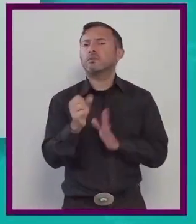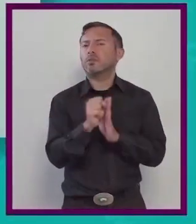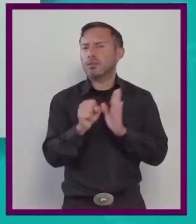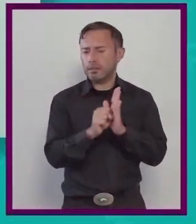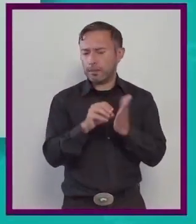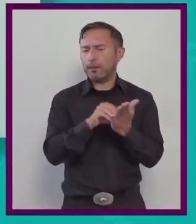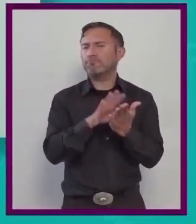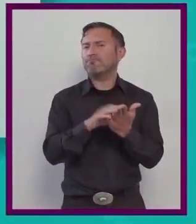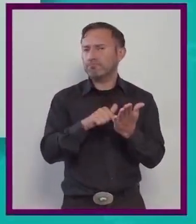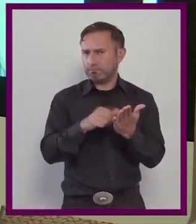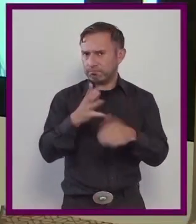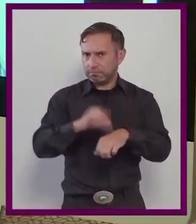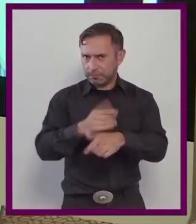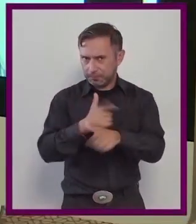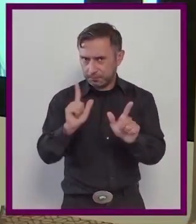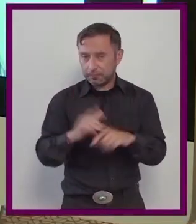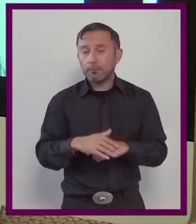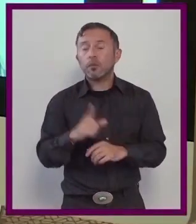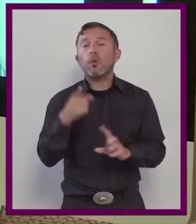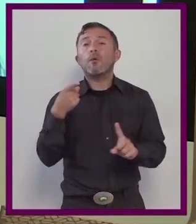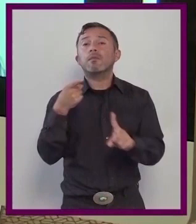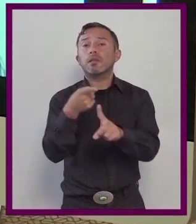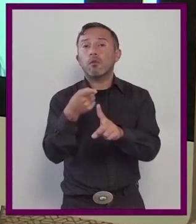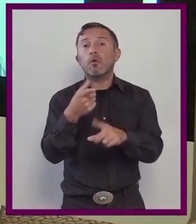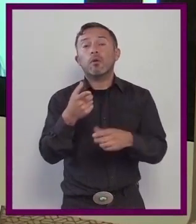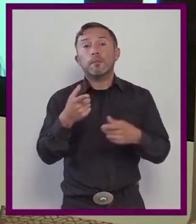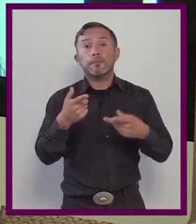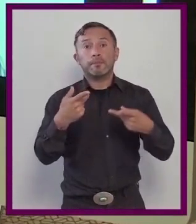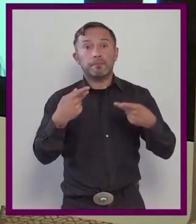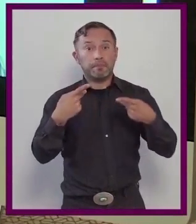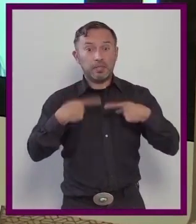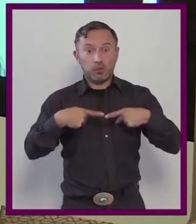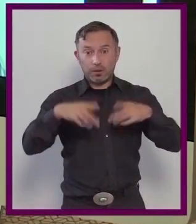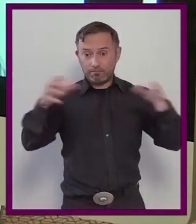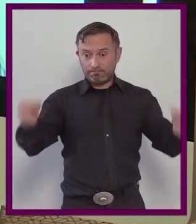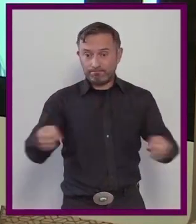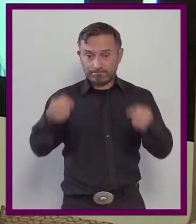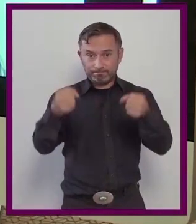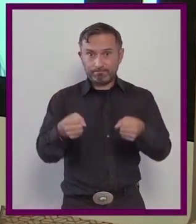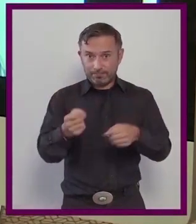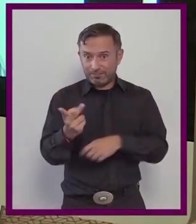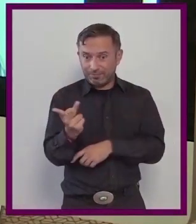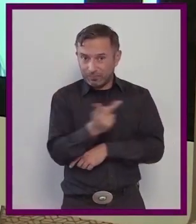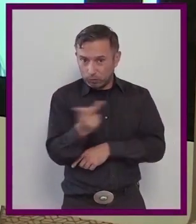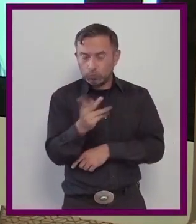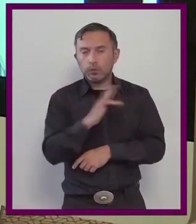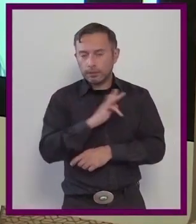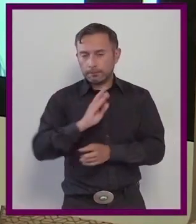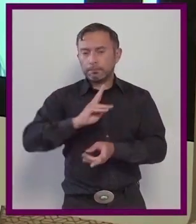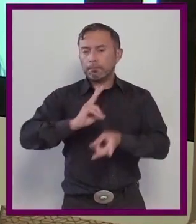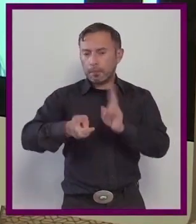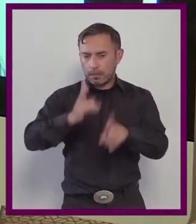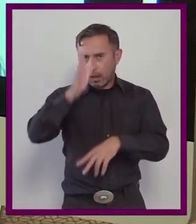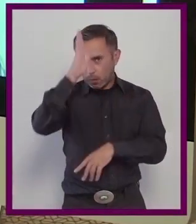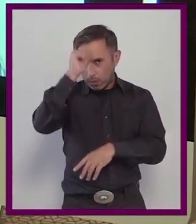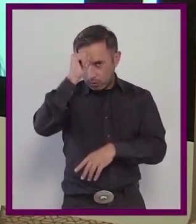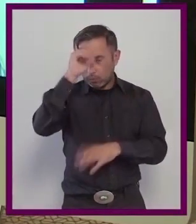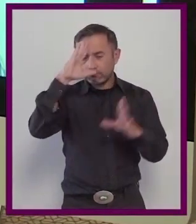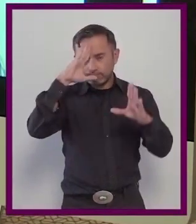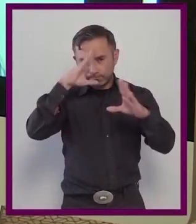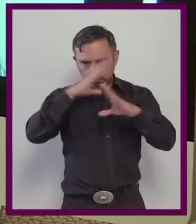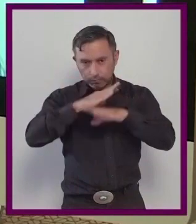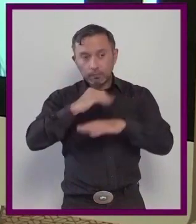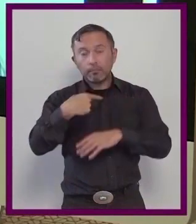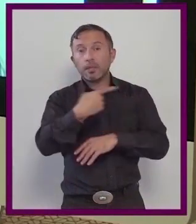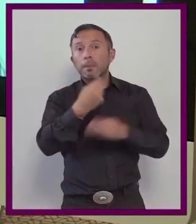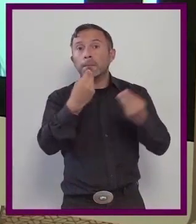actualmente nuestro sistema. Lo que se busca es que las partes lleguen a un acuerdo